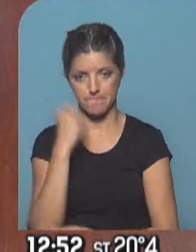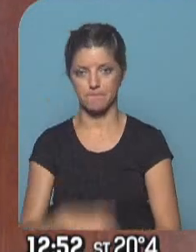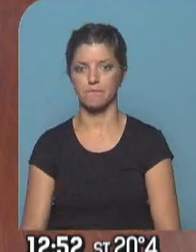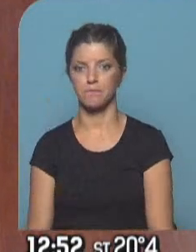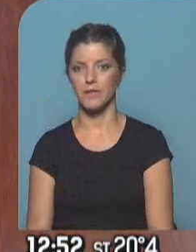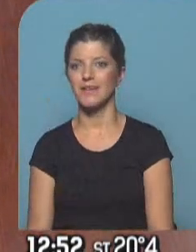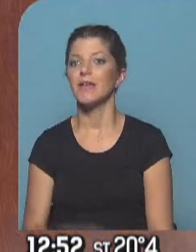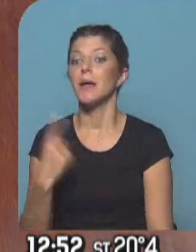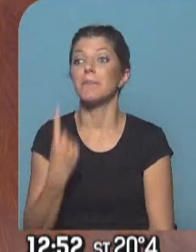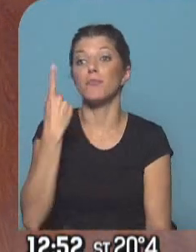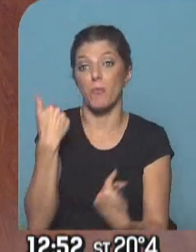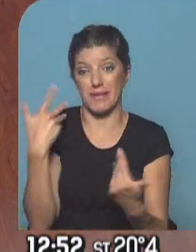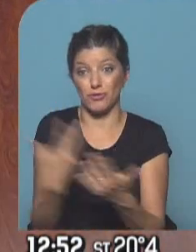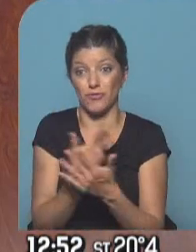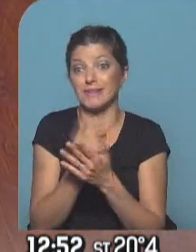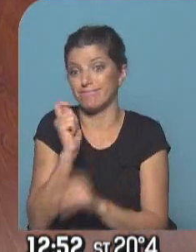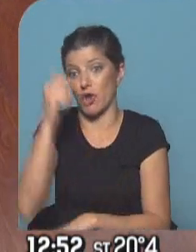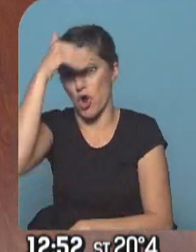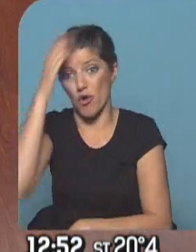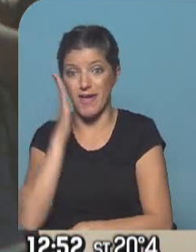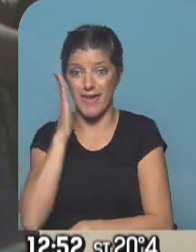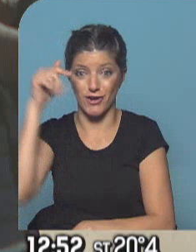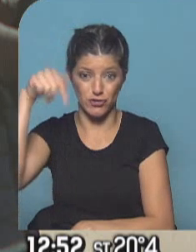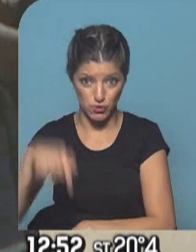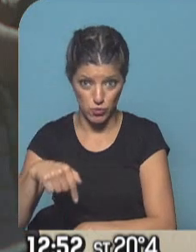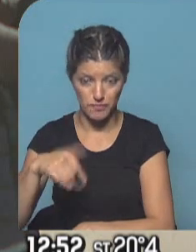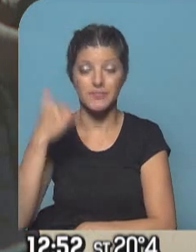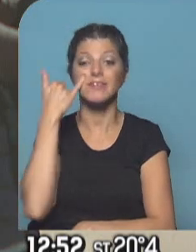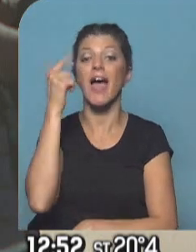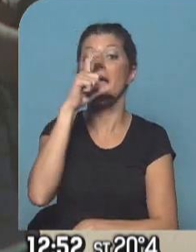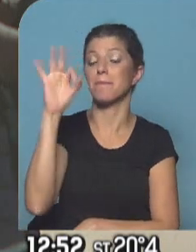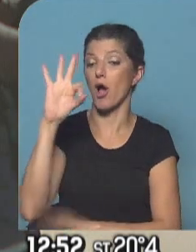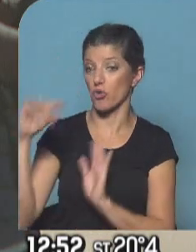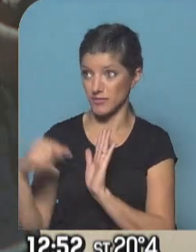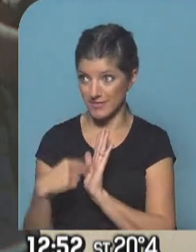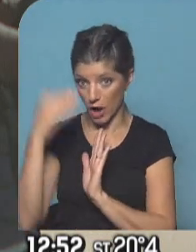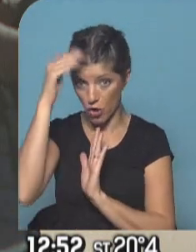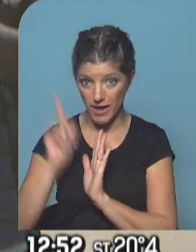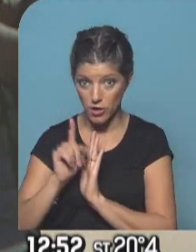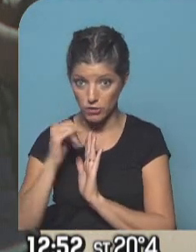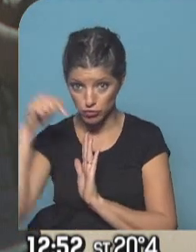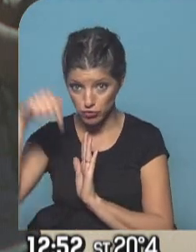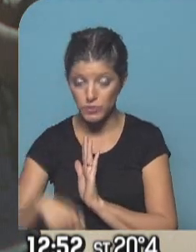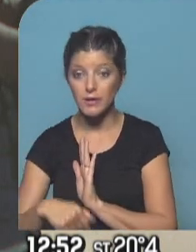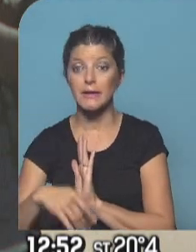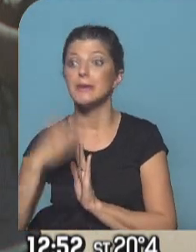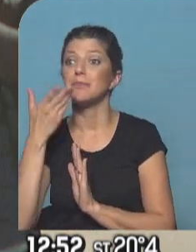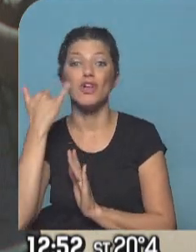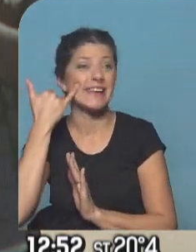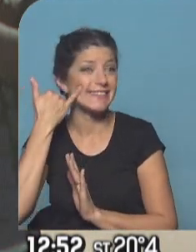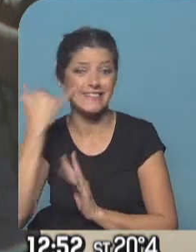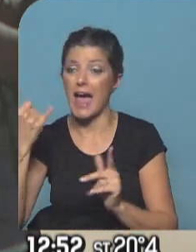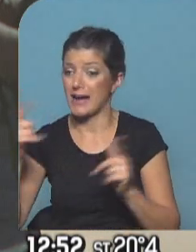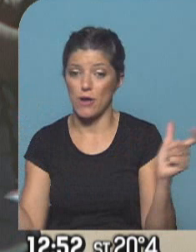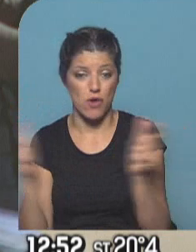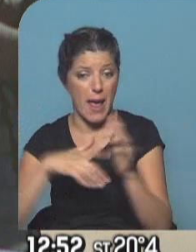principal es Corea del Sur. En, claro, Corea del Sur ya hubo un llamado del Banco Central de Corea del Sur a una reunión de emergencia para